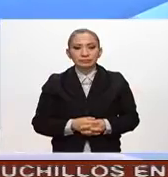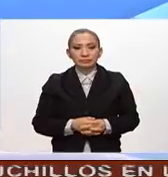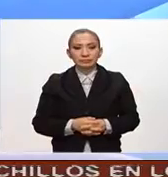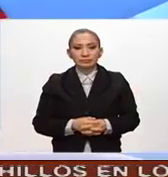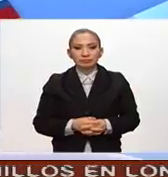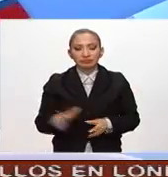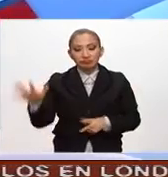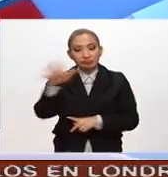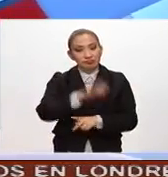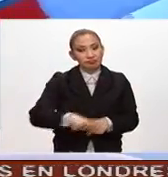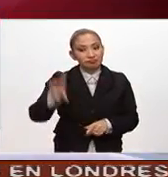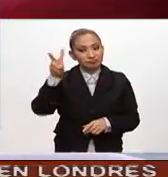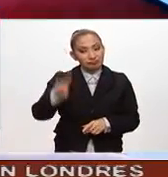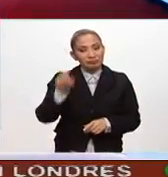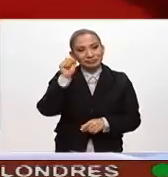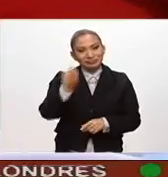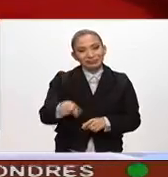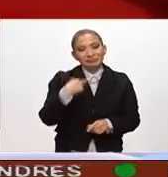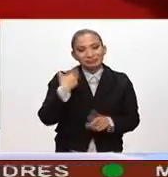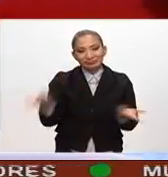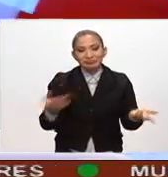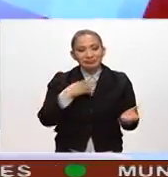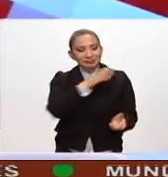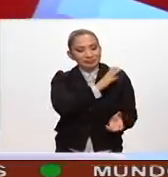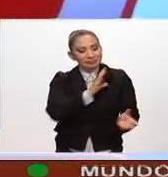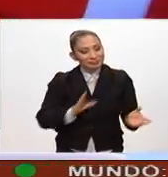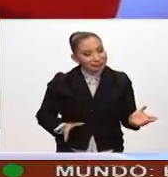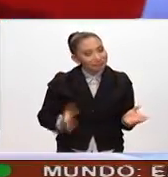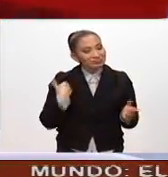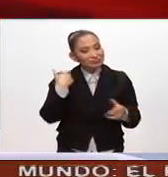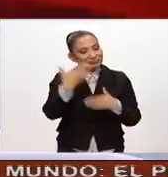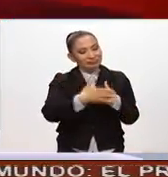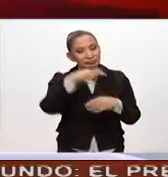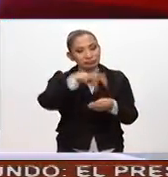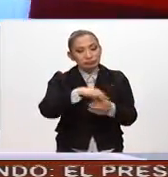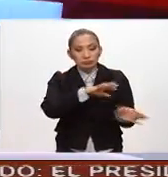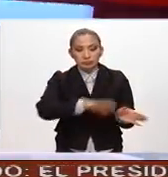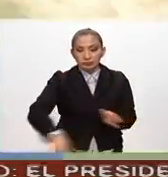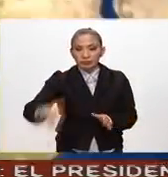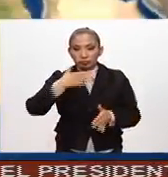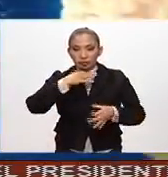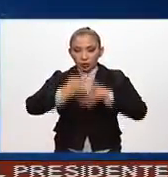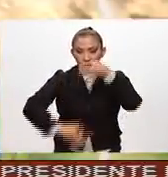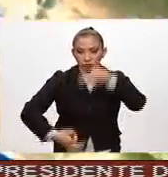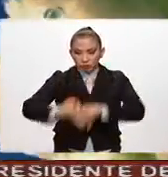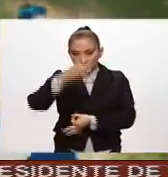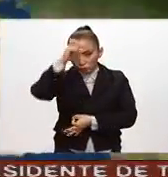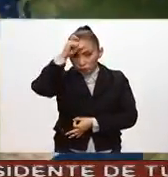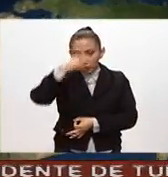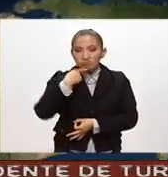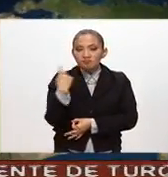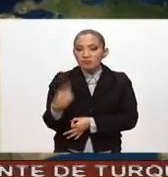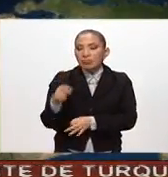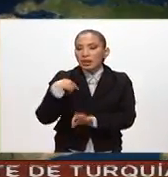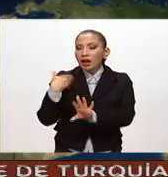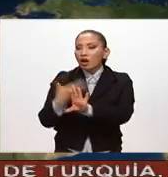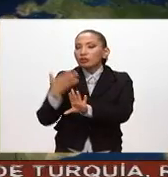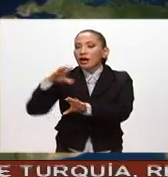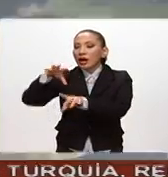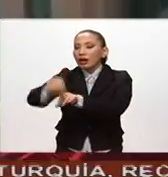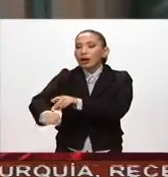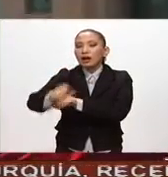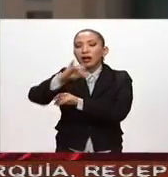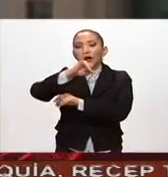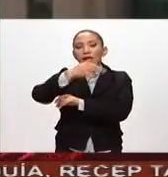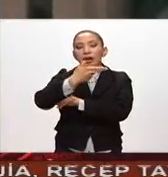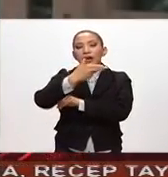En el contexto, por cierto, de las campañas electorales, la justicia de Turquía emitió una orden de arresto contra Fethullah